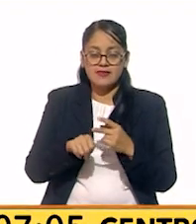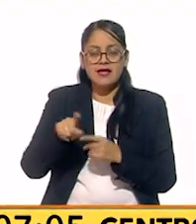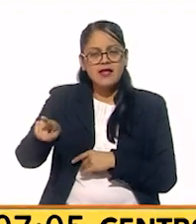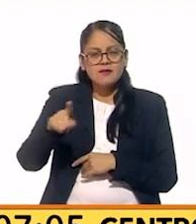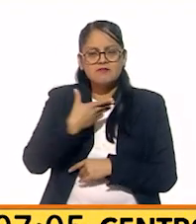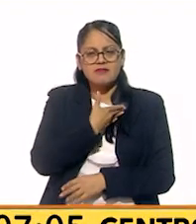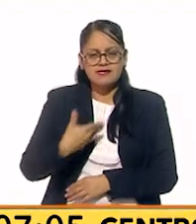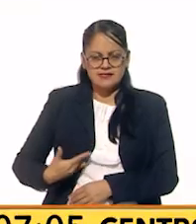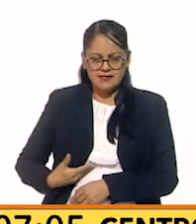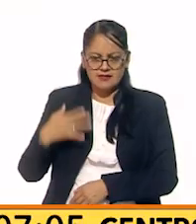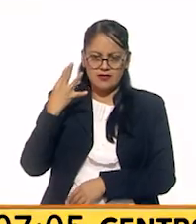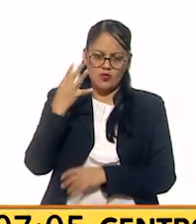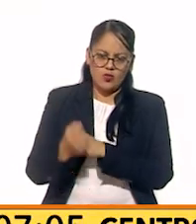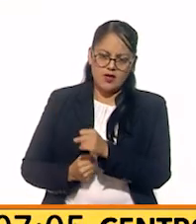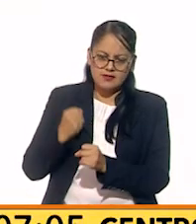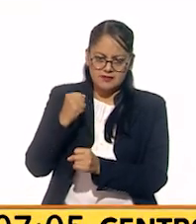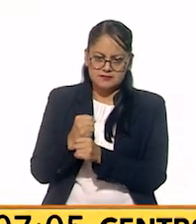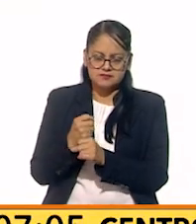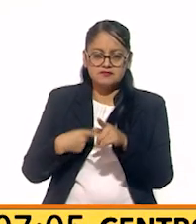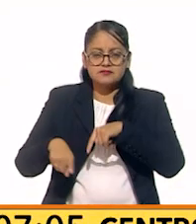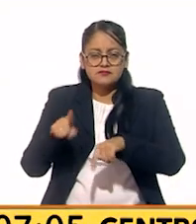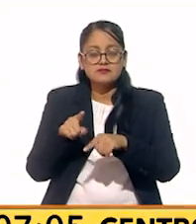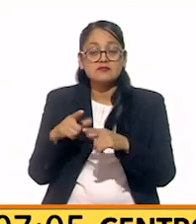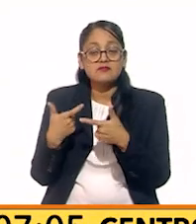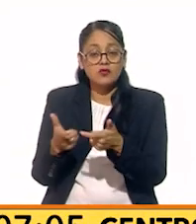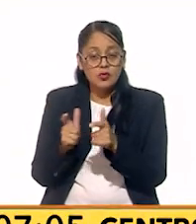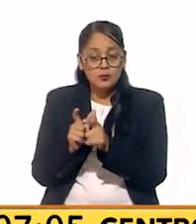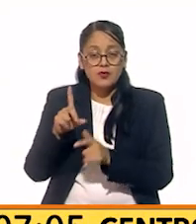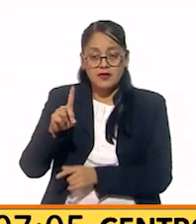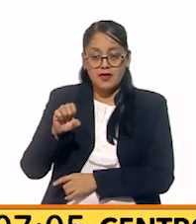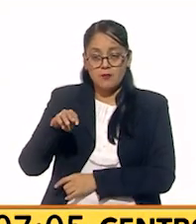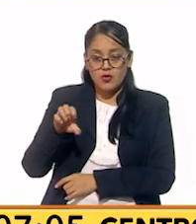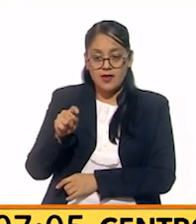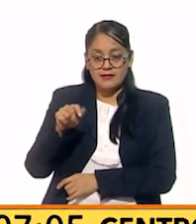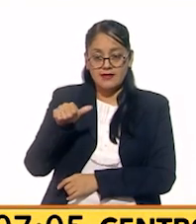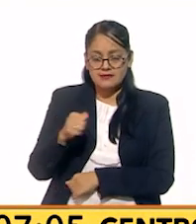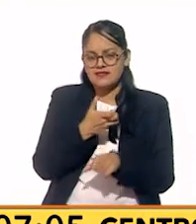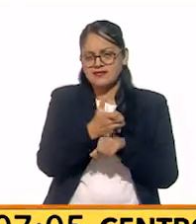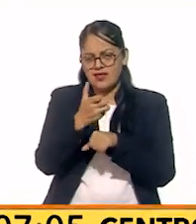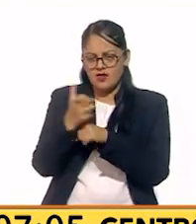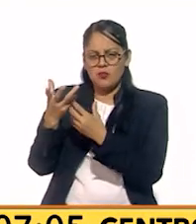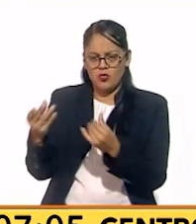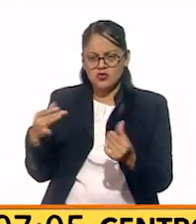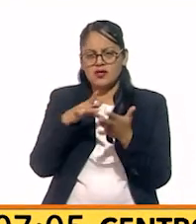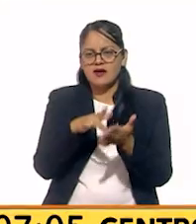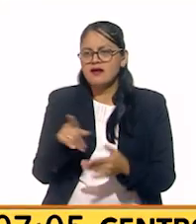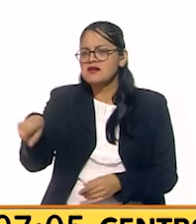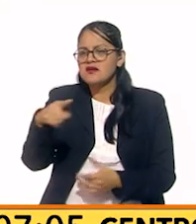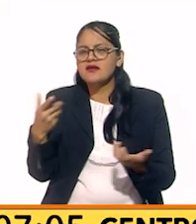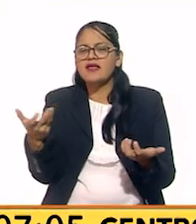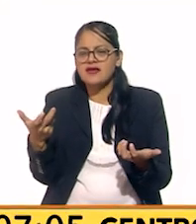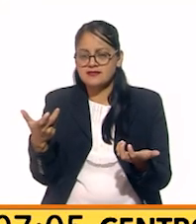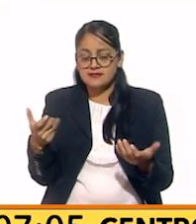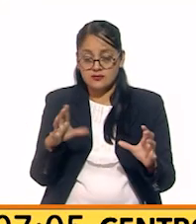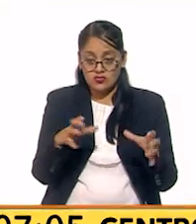presidente 4 años, había poder de los demócratas en muchos estados. ¿Y qué lograron hacer? ¿Proteger